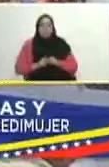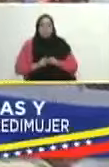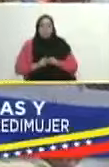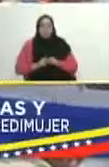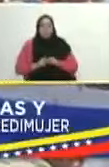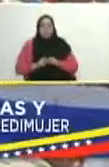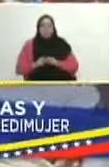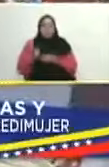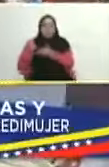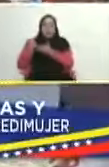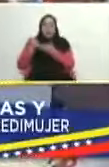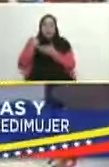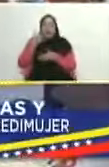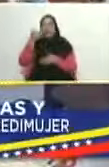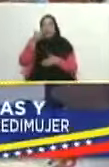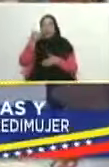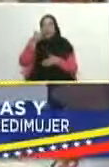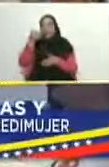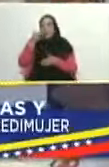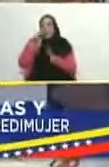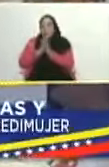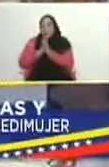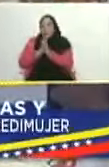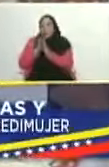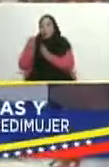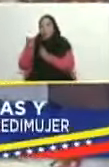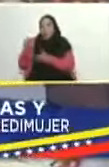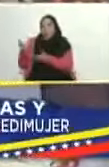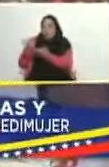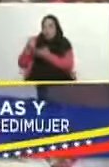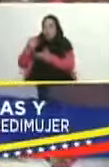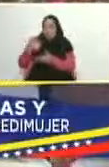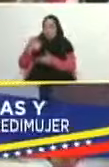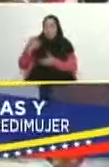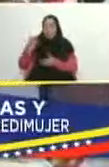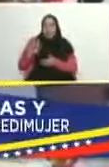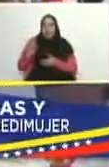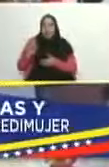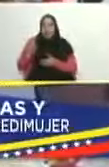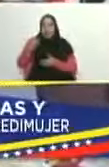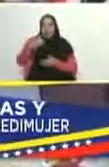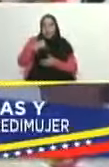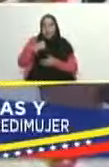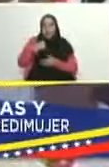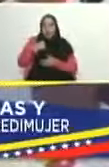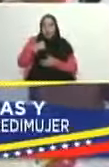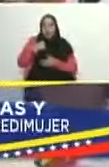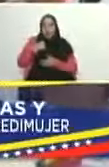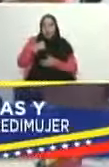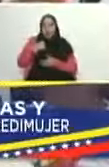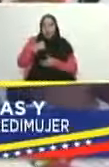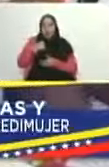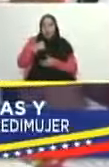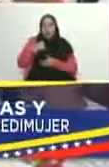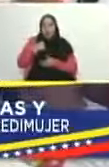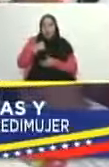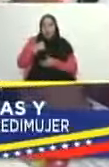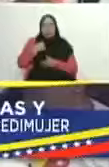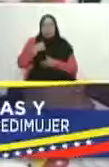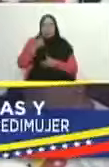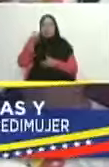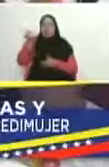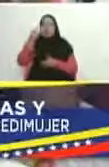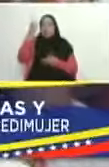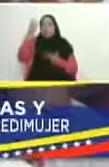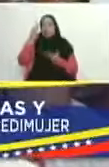Ayúdame con esa cartica. Ayúdame, pásamela. Epa, no, no, es para ti. Es para mí. Dios me la